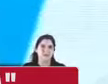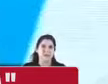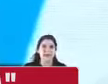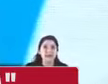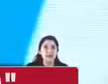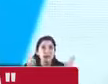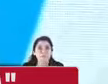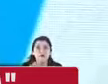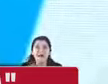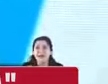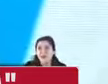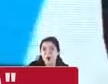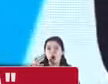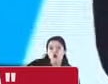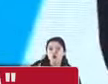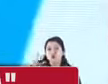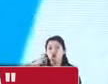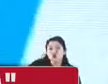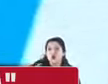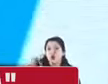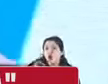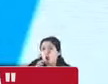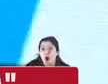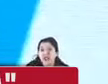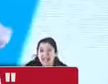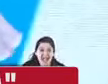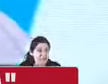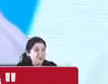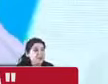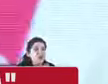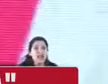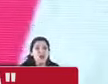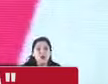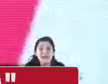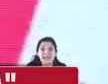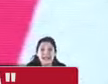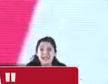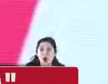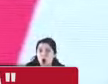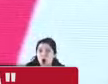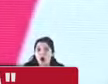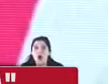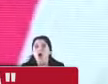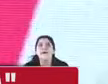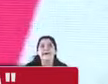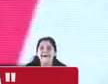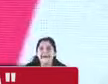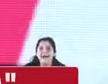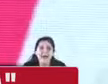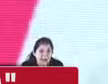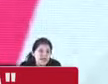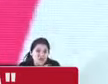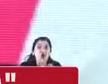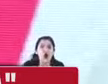te dejamos que bojan es lo que quieren que nadie coma carne pero creo que tenemos que discutir uno tiene que enojarse nadie pero no hay que disfrazar la discusión